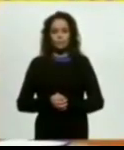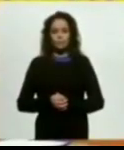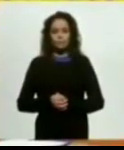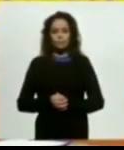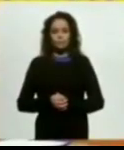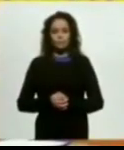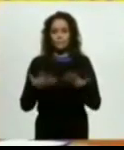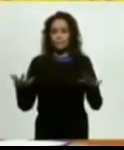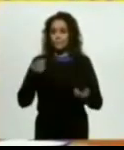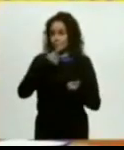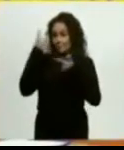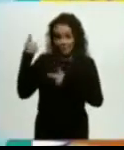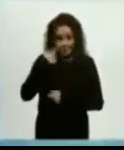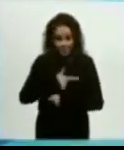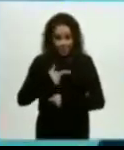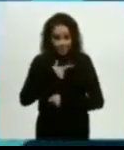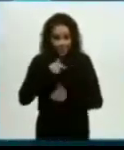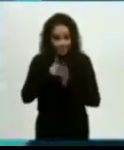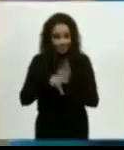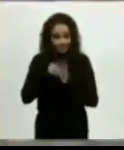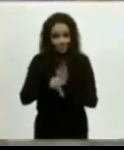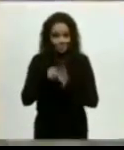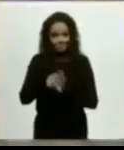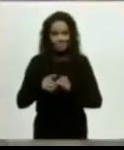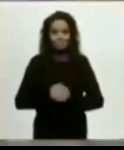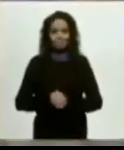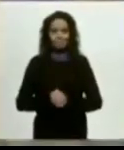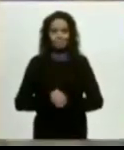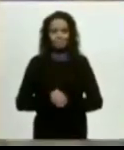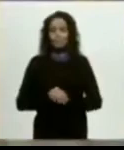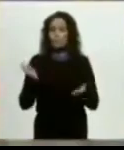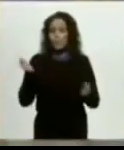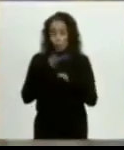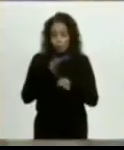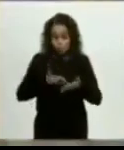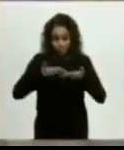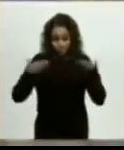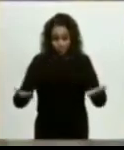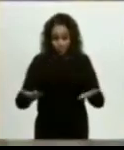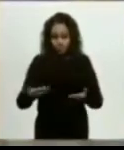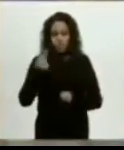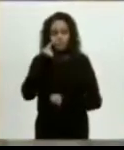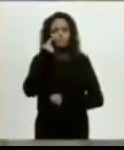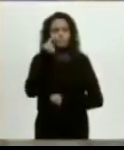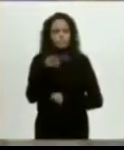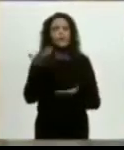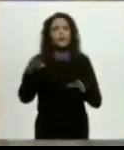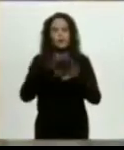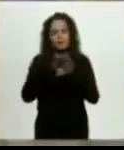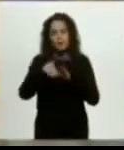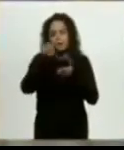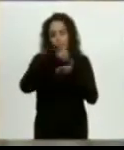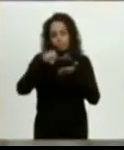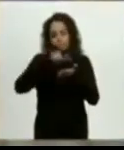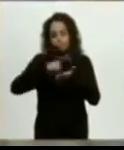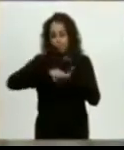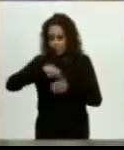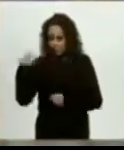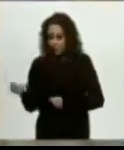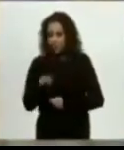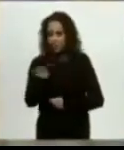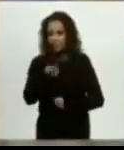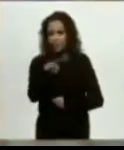Esperamos que hayas disfrutado los videos. Ahora es momento de anotar las